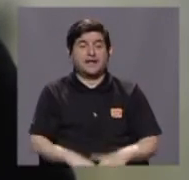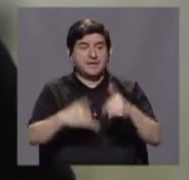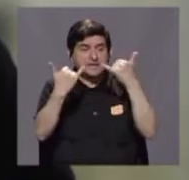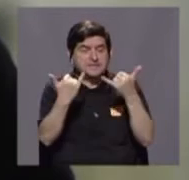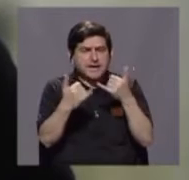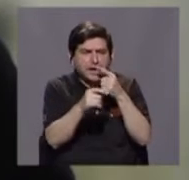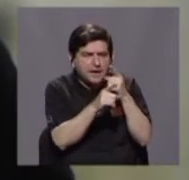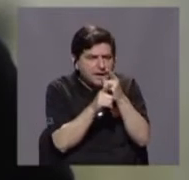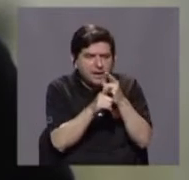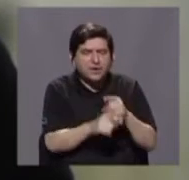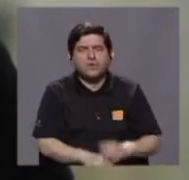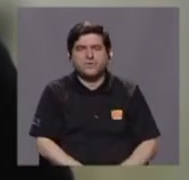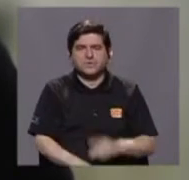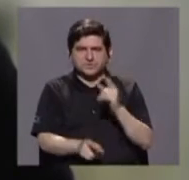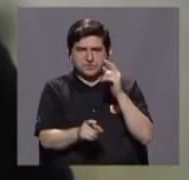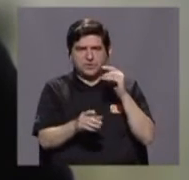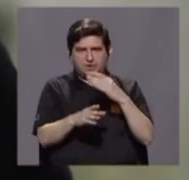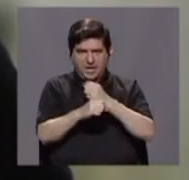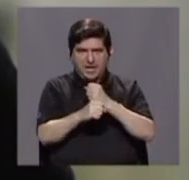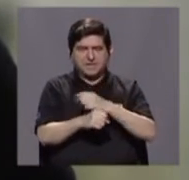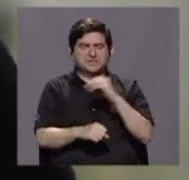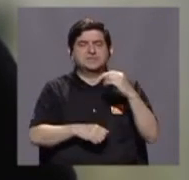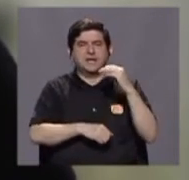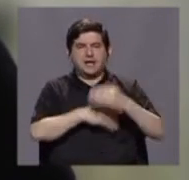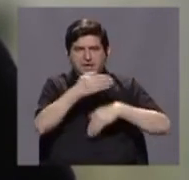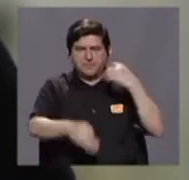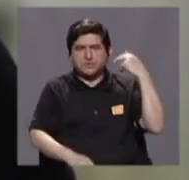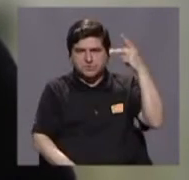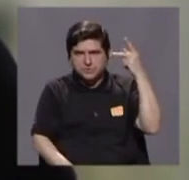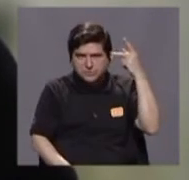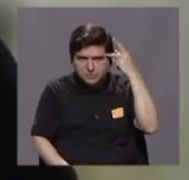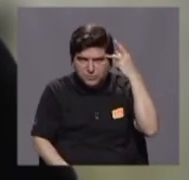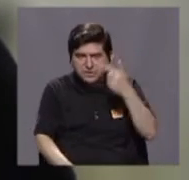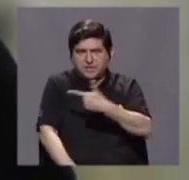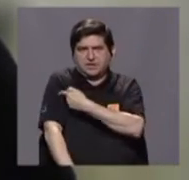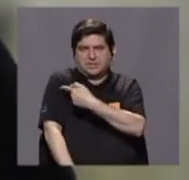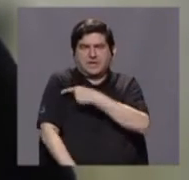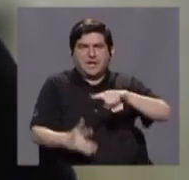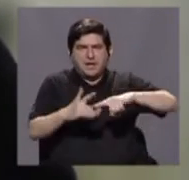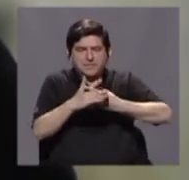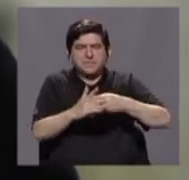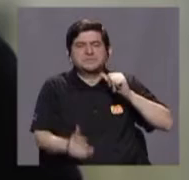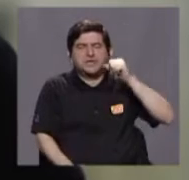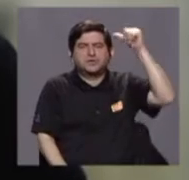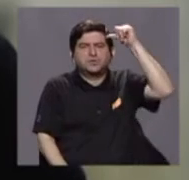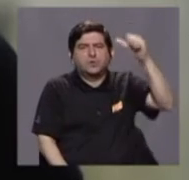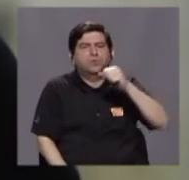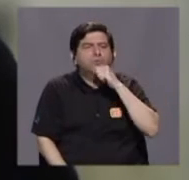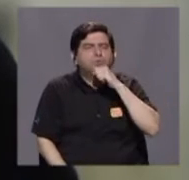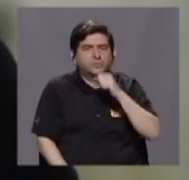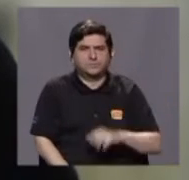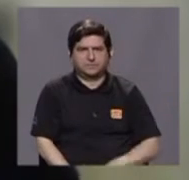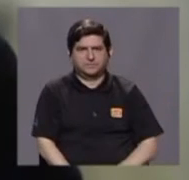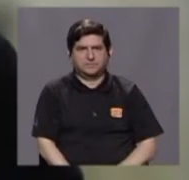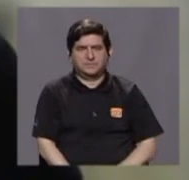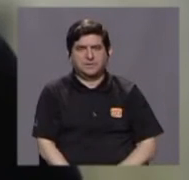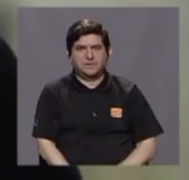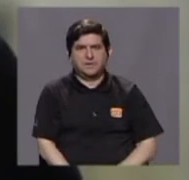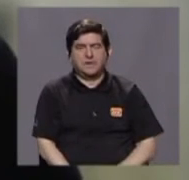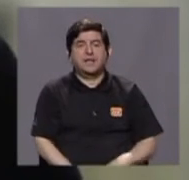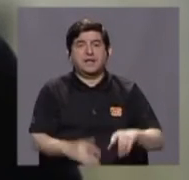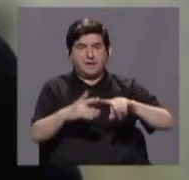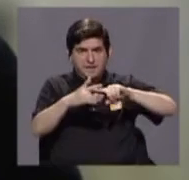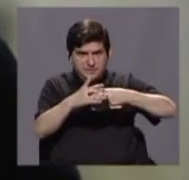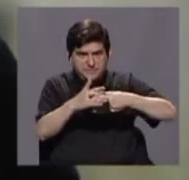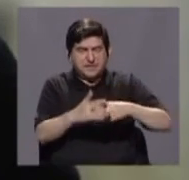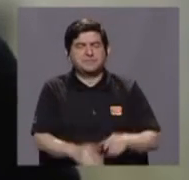hecho y en la política ahora de vacunación, se ha empezado con la vacunación de los mayores, básicamente con Pfizer